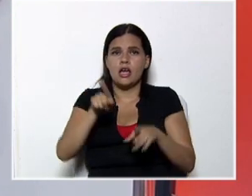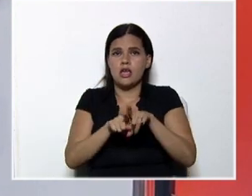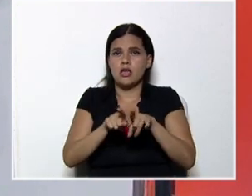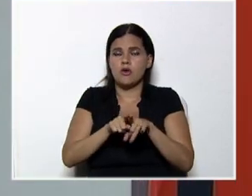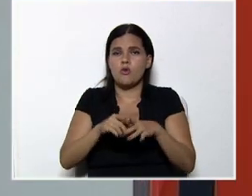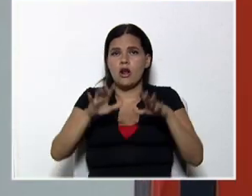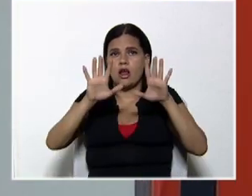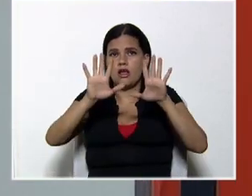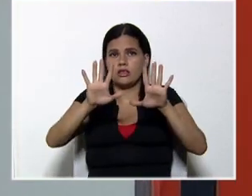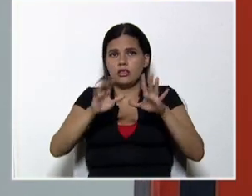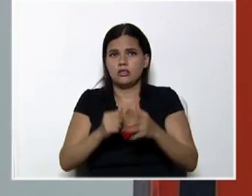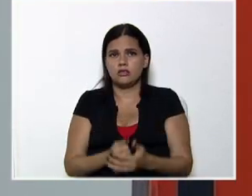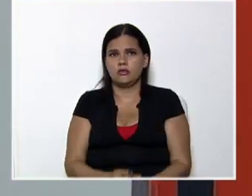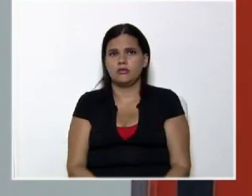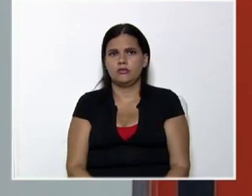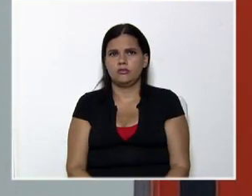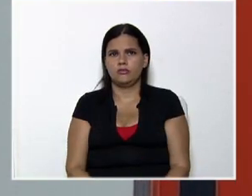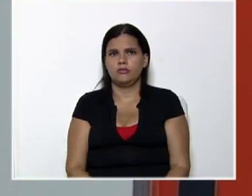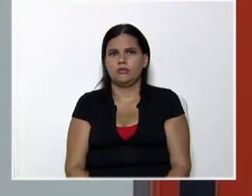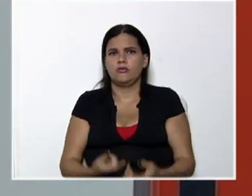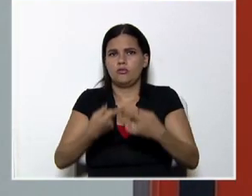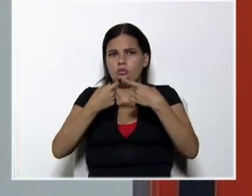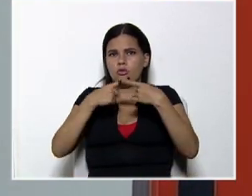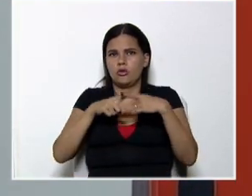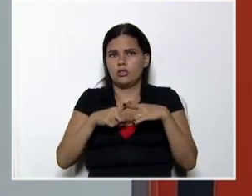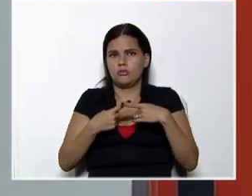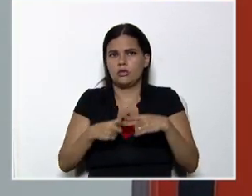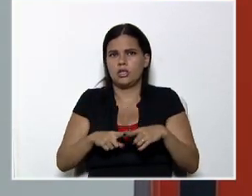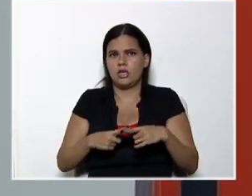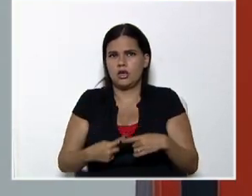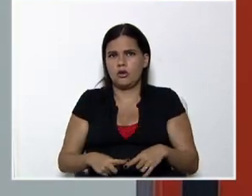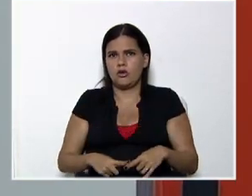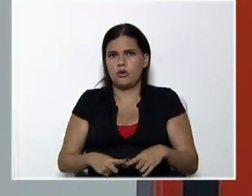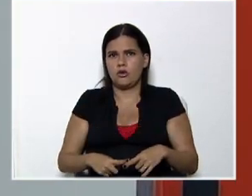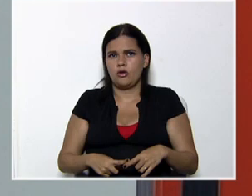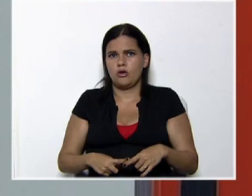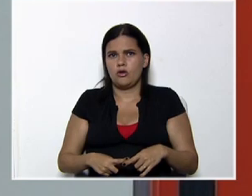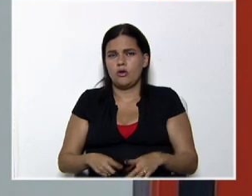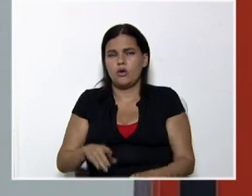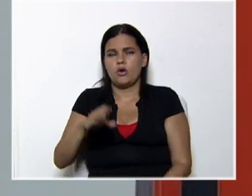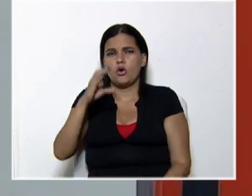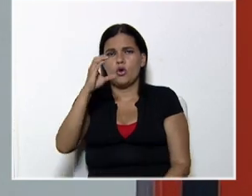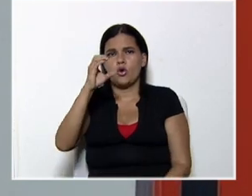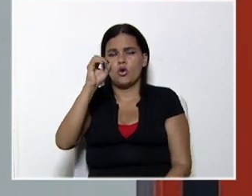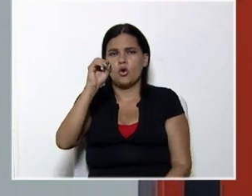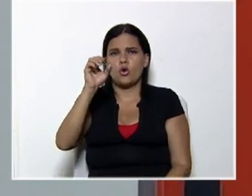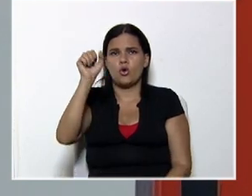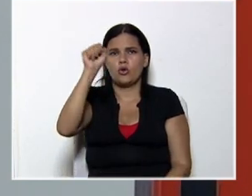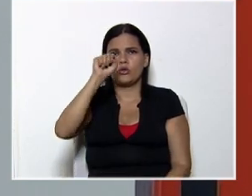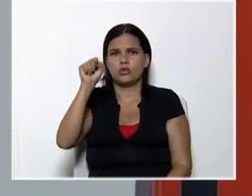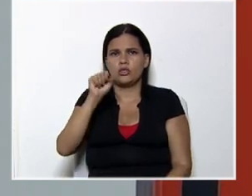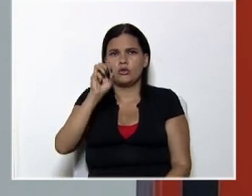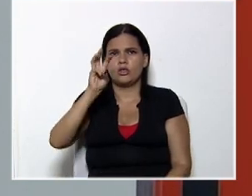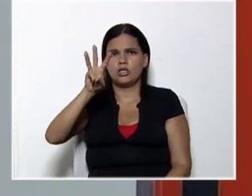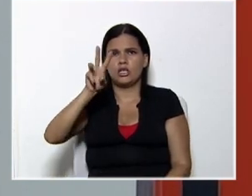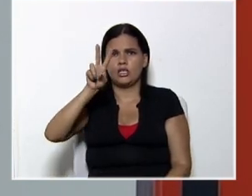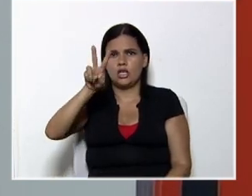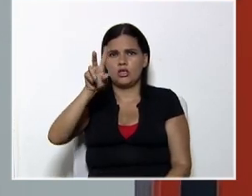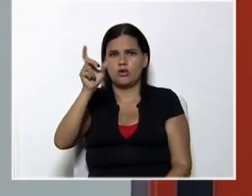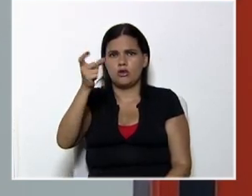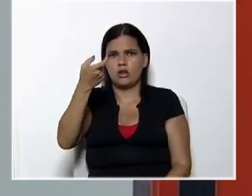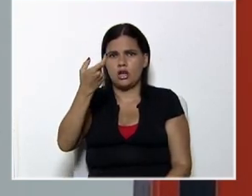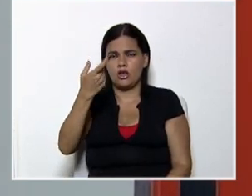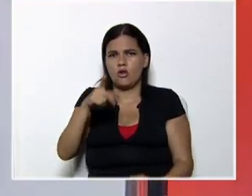a 10 por coseno de 32 grados. Cuando lo sacamos en la calculadora nos